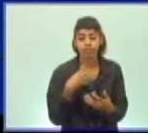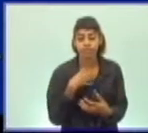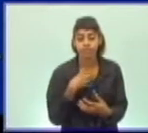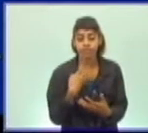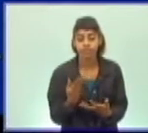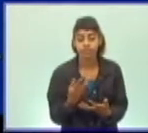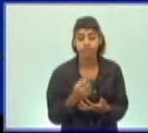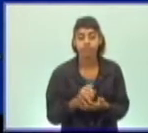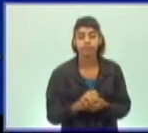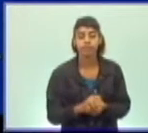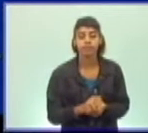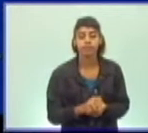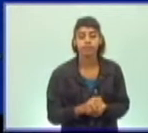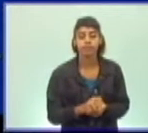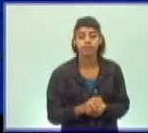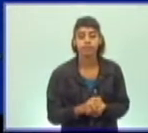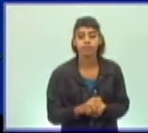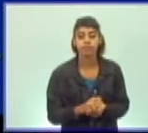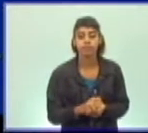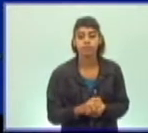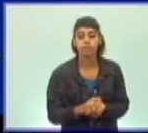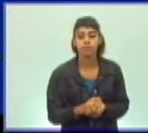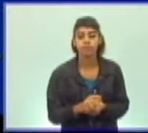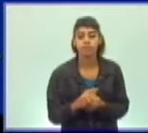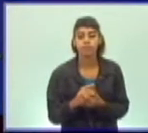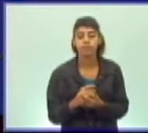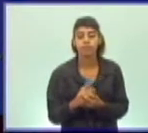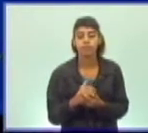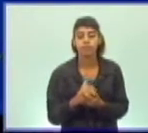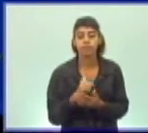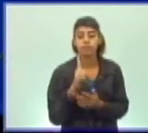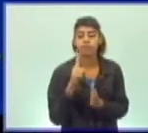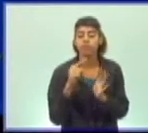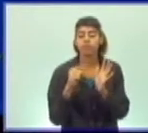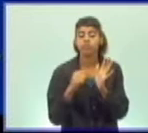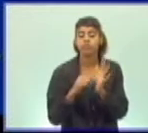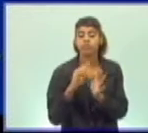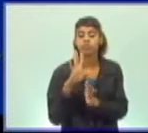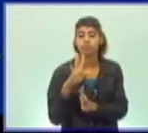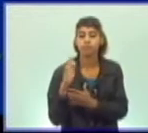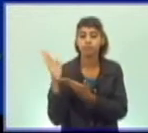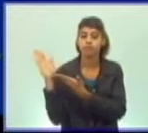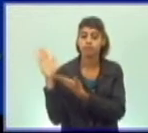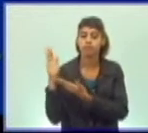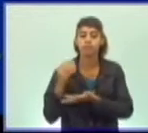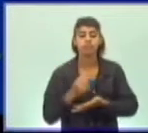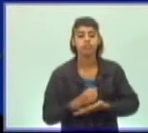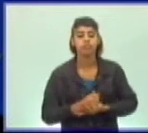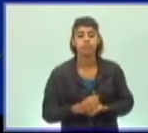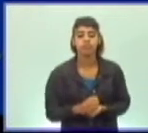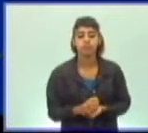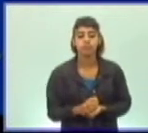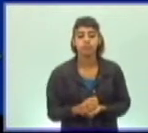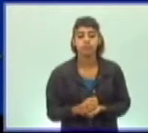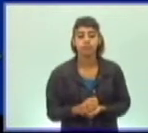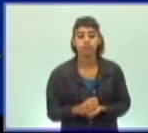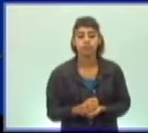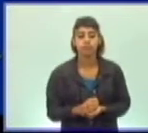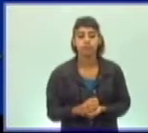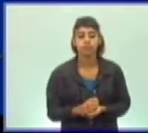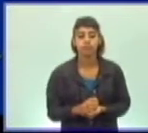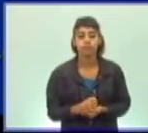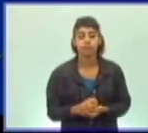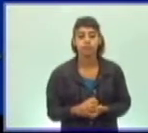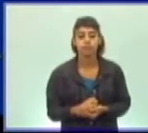elemento? Del yodo y el astato, selecciona el elemento que sus óxidos e hidróxidos son